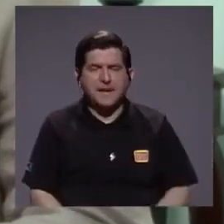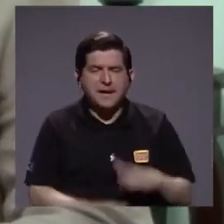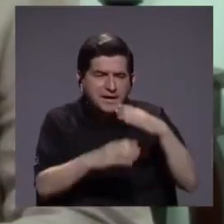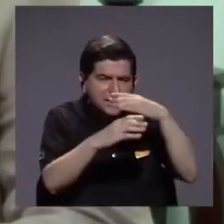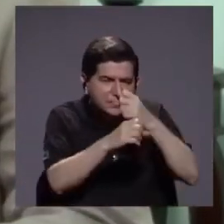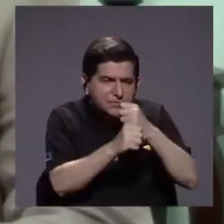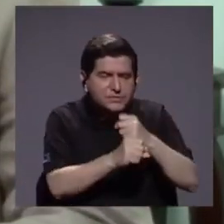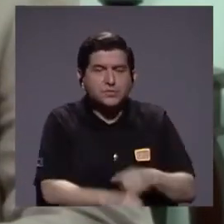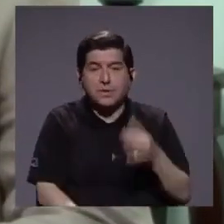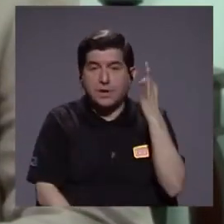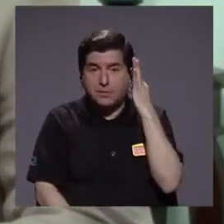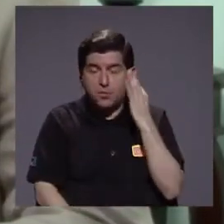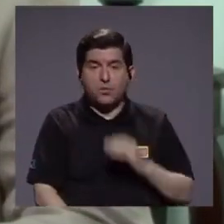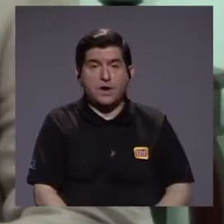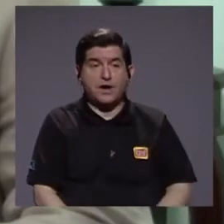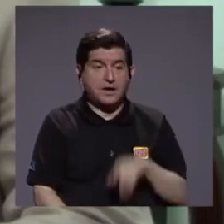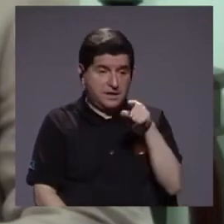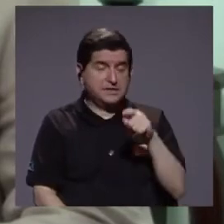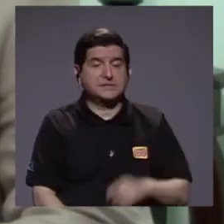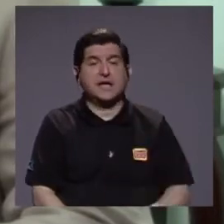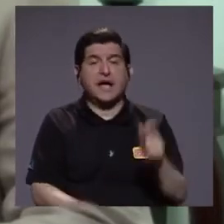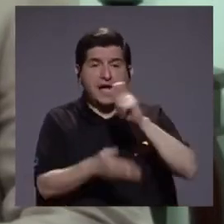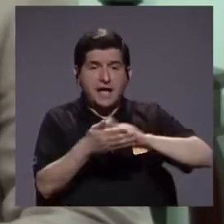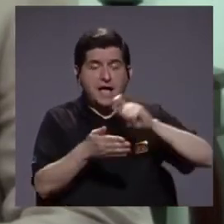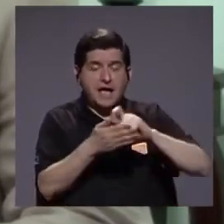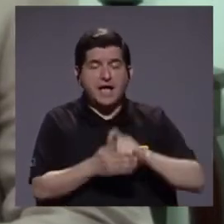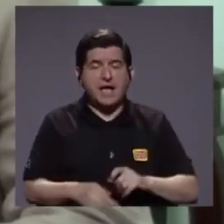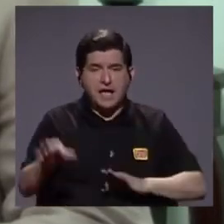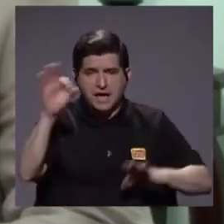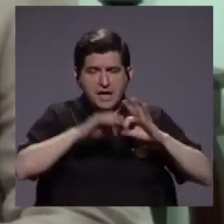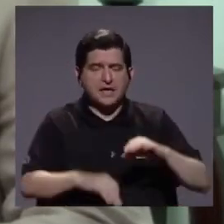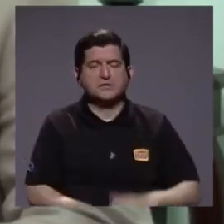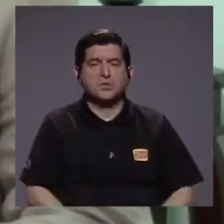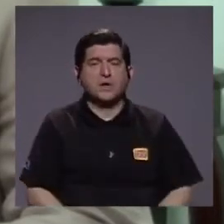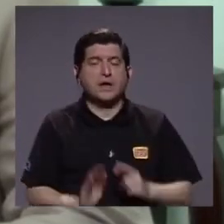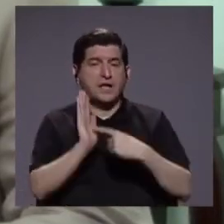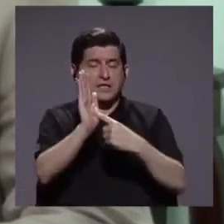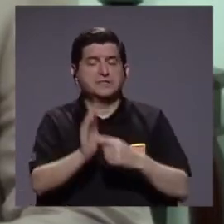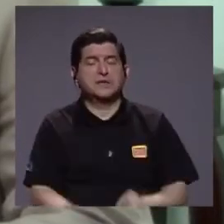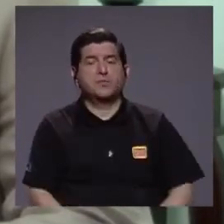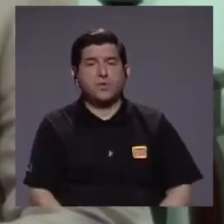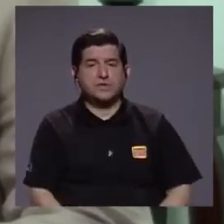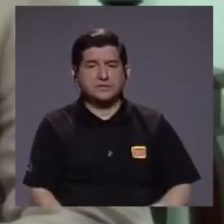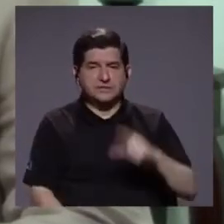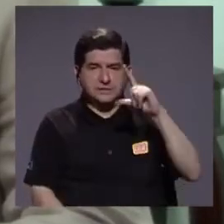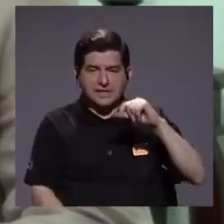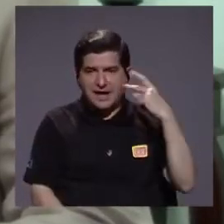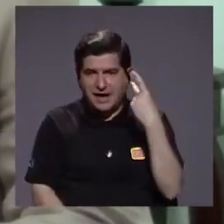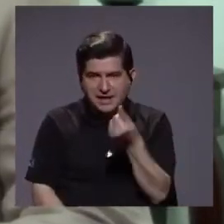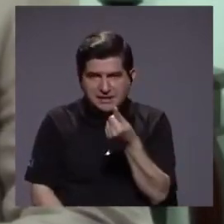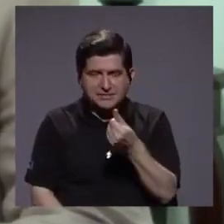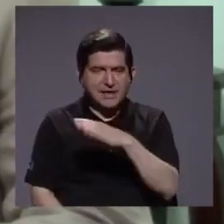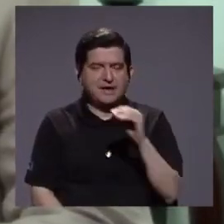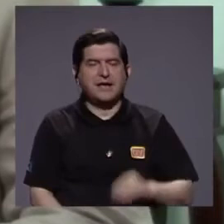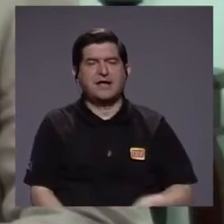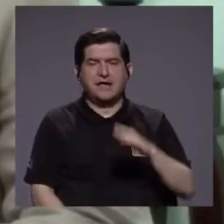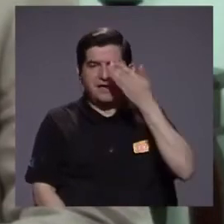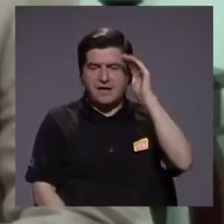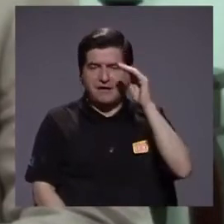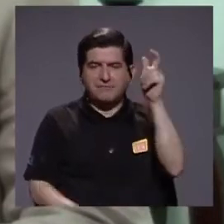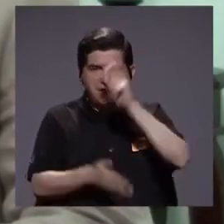de mujeres que han pasado por la Escuela de Física y que se publican en Instagram y en el Facebook de la escuela.